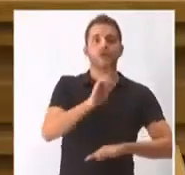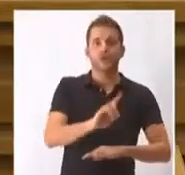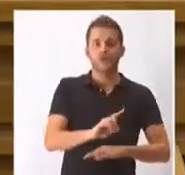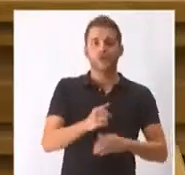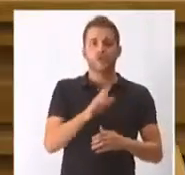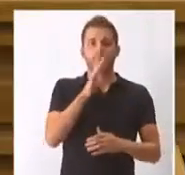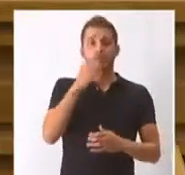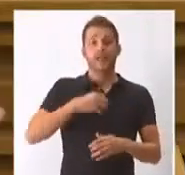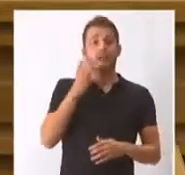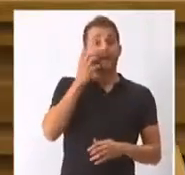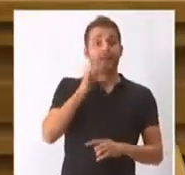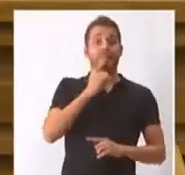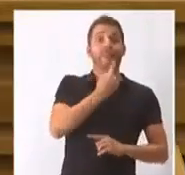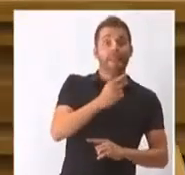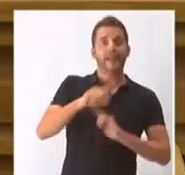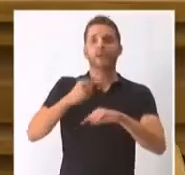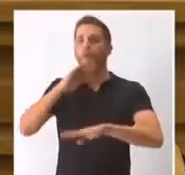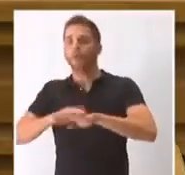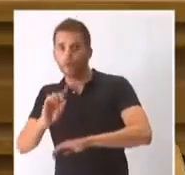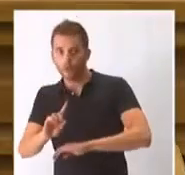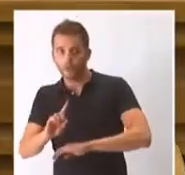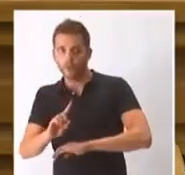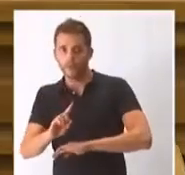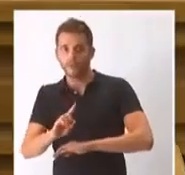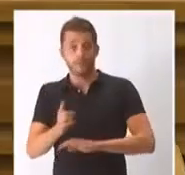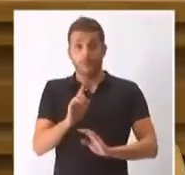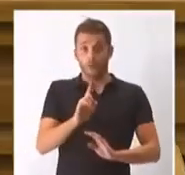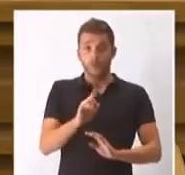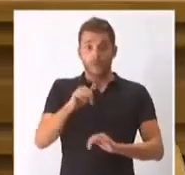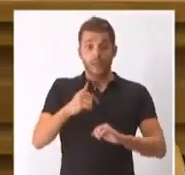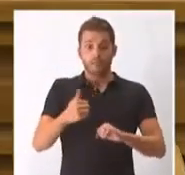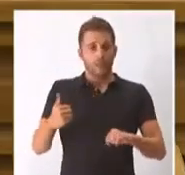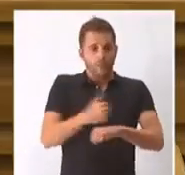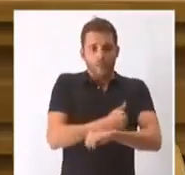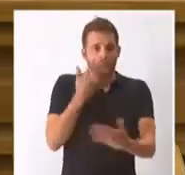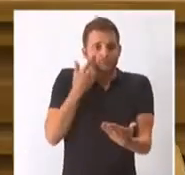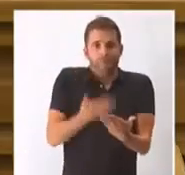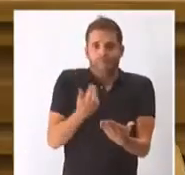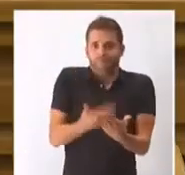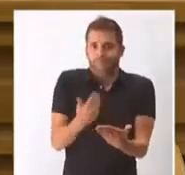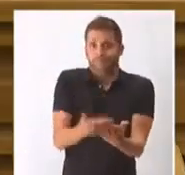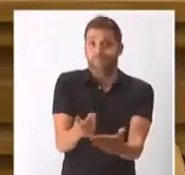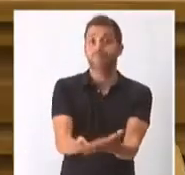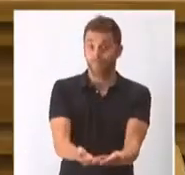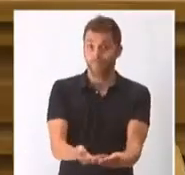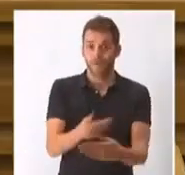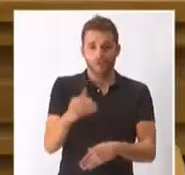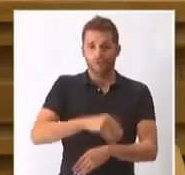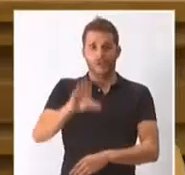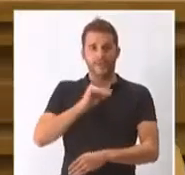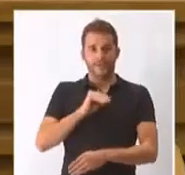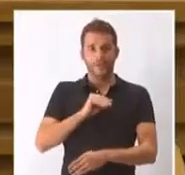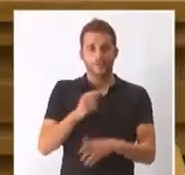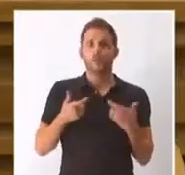anuncia muchas cosas y luego no las hace si yo voy rindiendo cuentas de los días y los ciudadanos además van rindiendo cuentas entiendo lógicamente que a la oposición no le